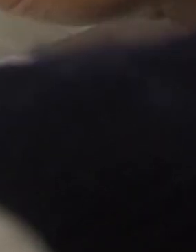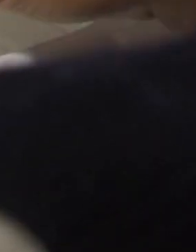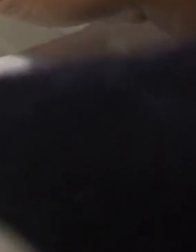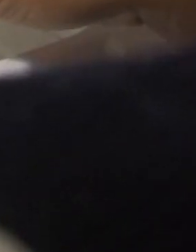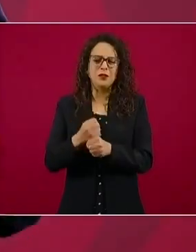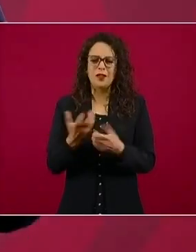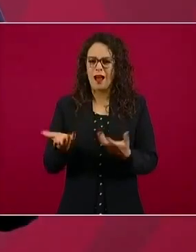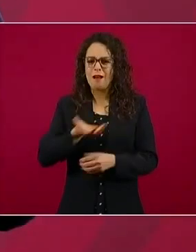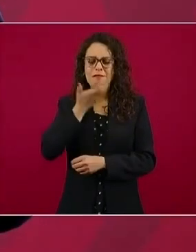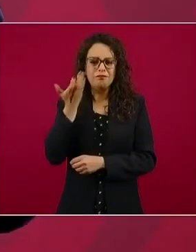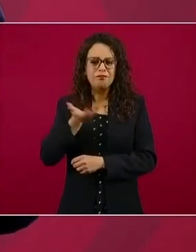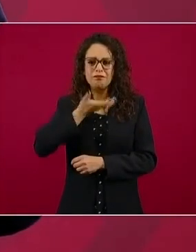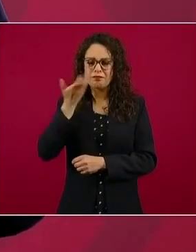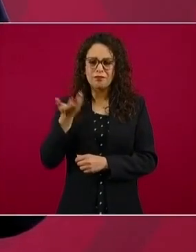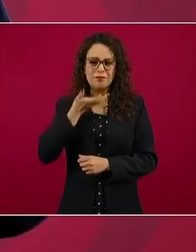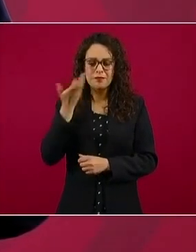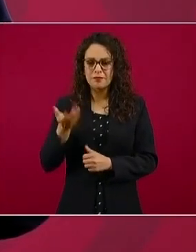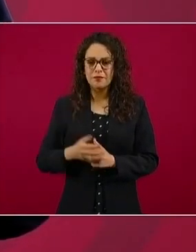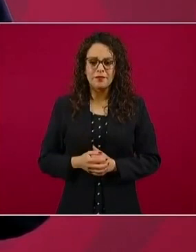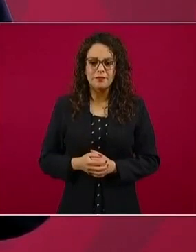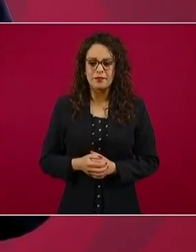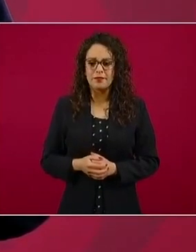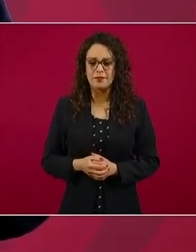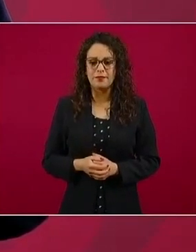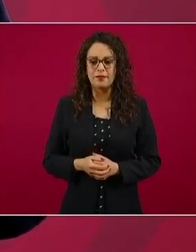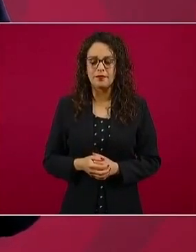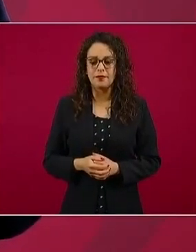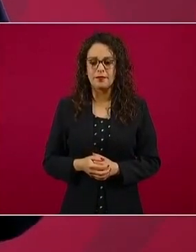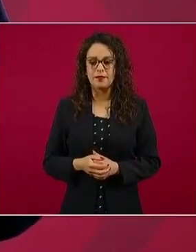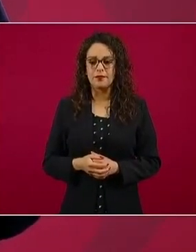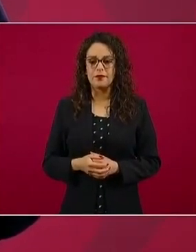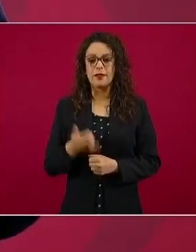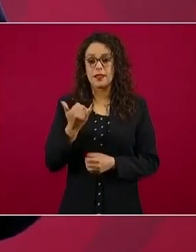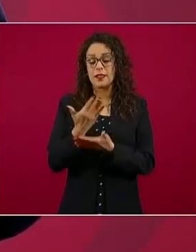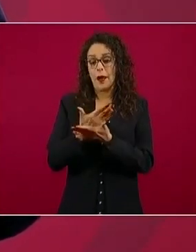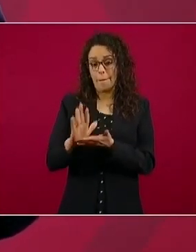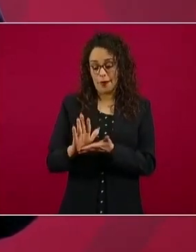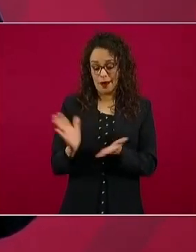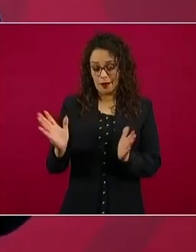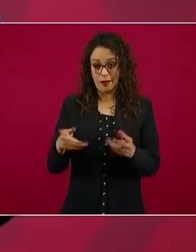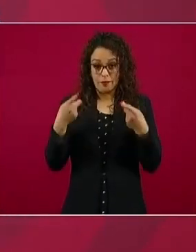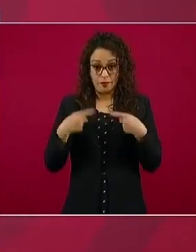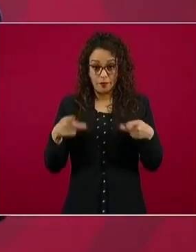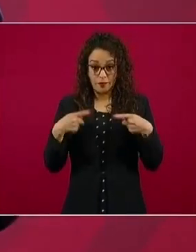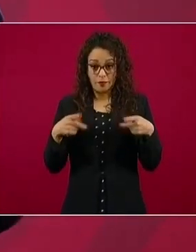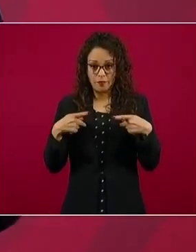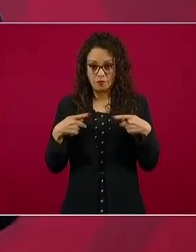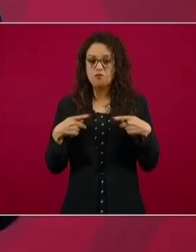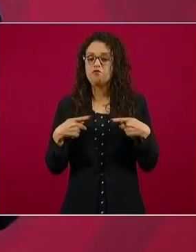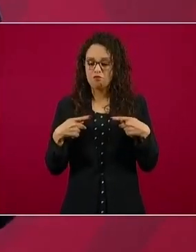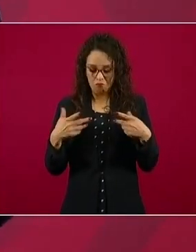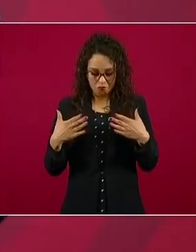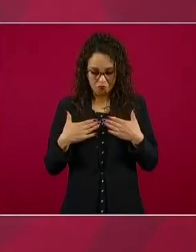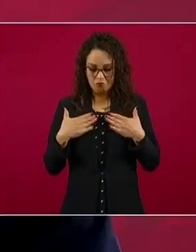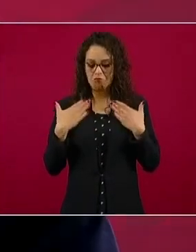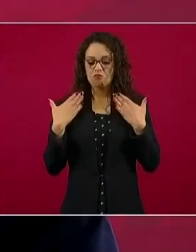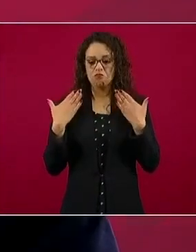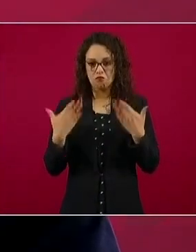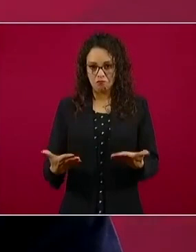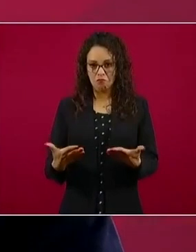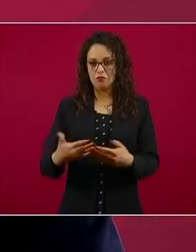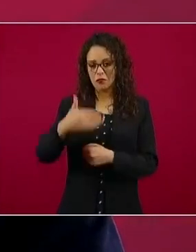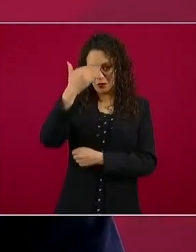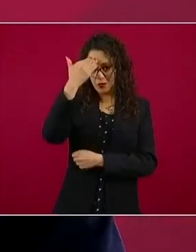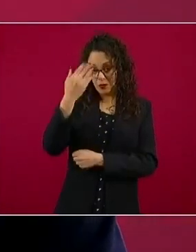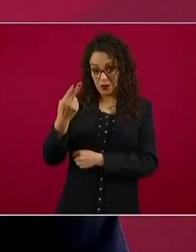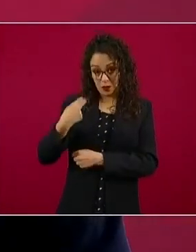vacunas. Además, la gente tiene confianza de que no vamos nosotros a